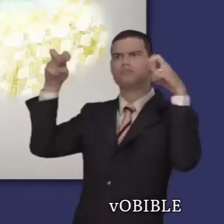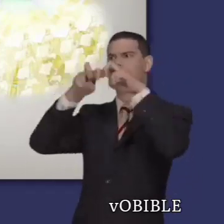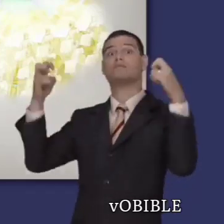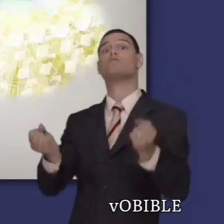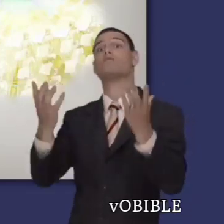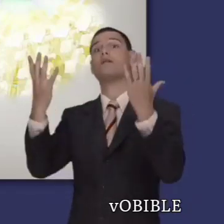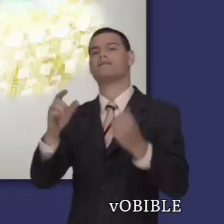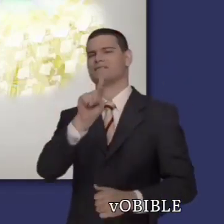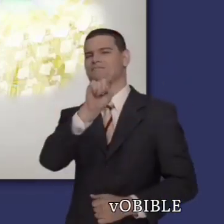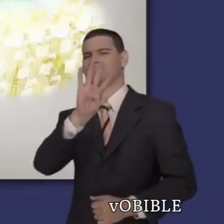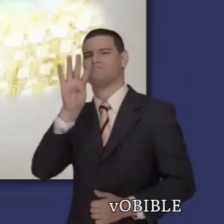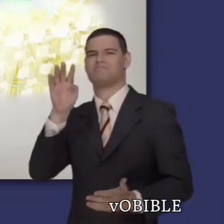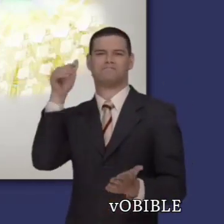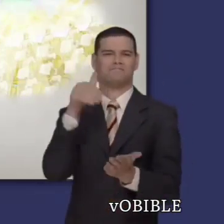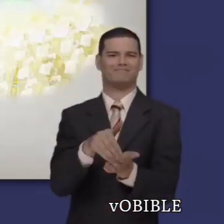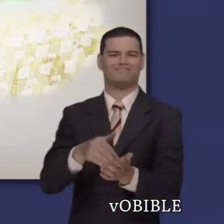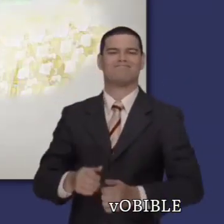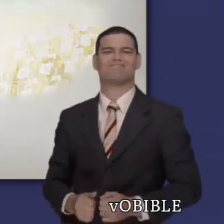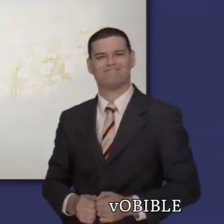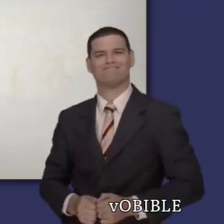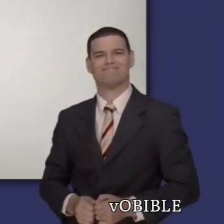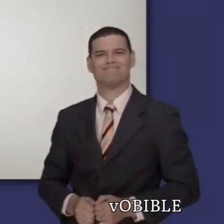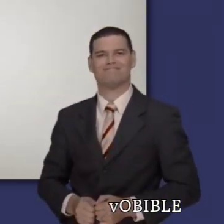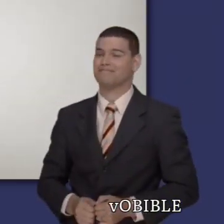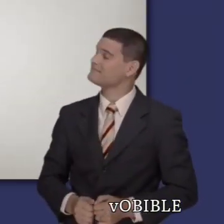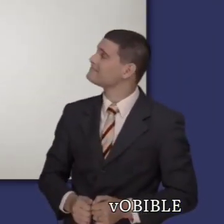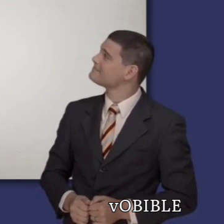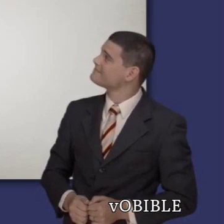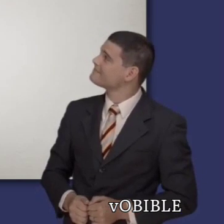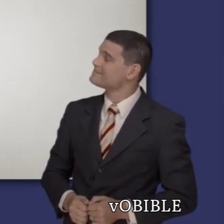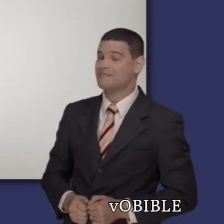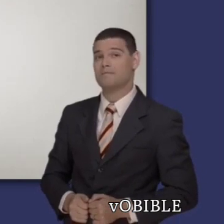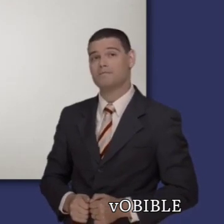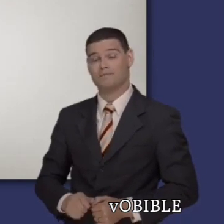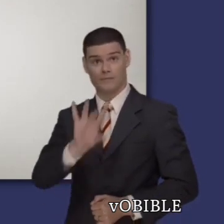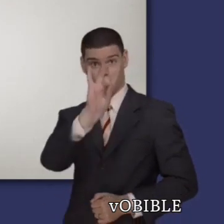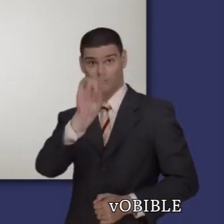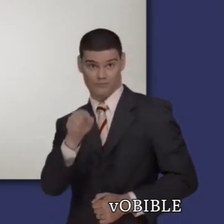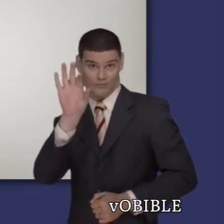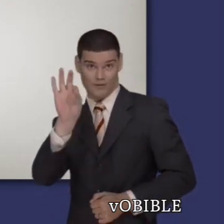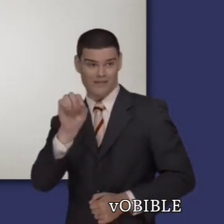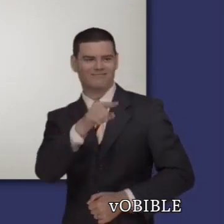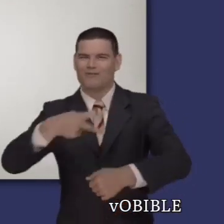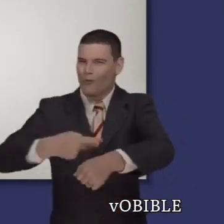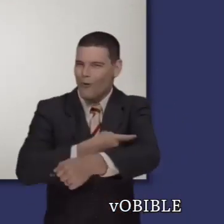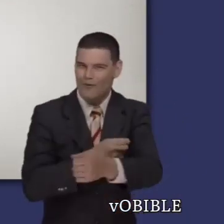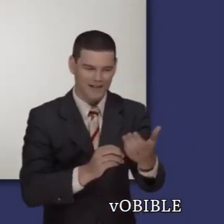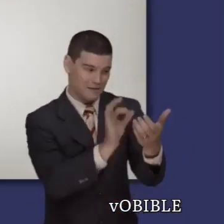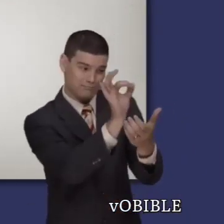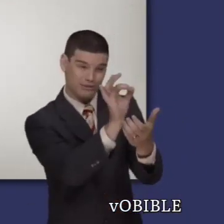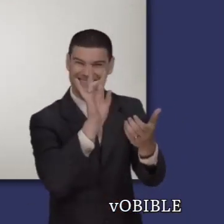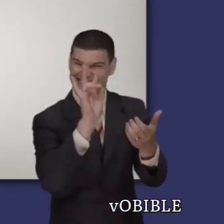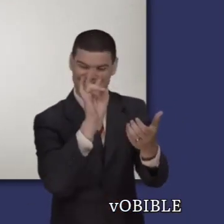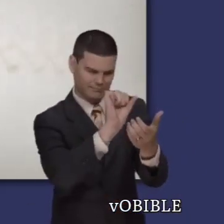otros 144,000 reyes. En los capítulos 8 y 9, el Cordero abre el 7º